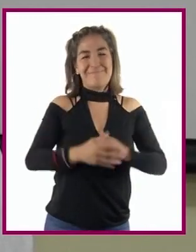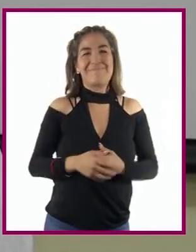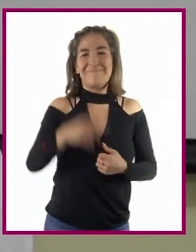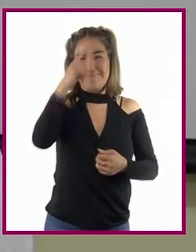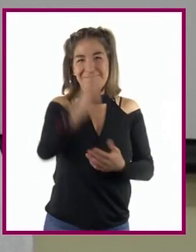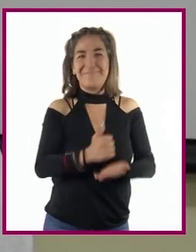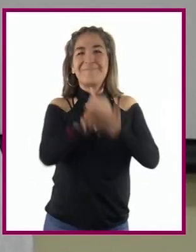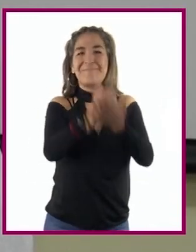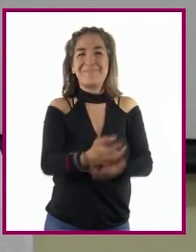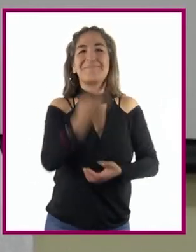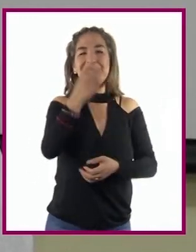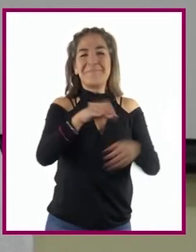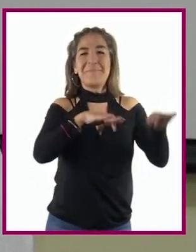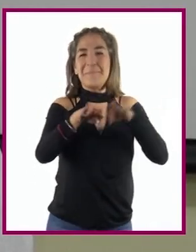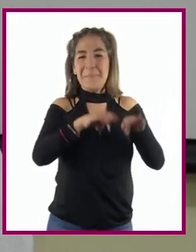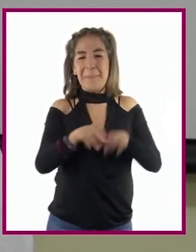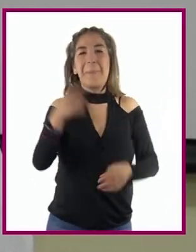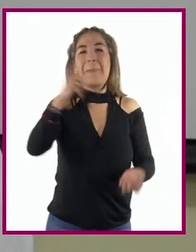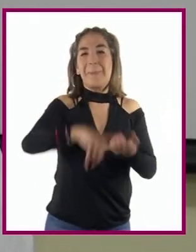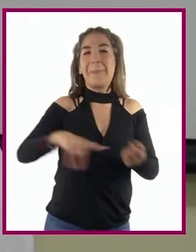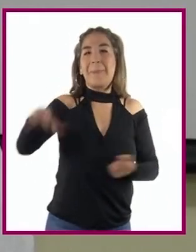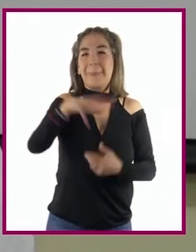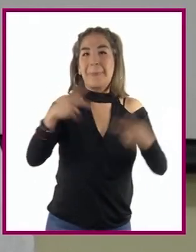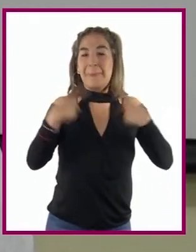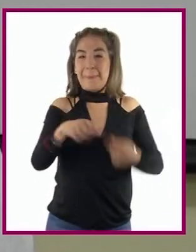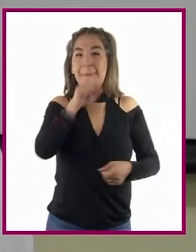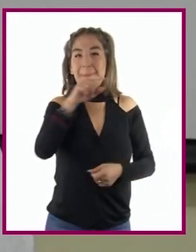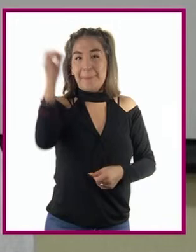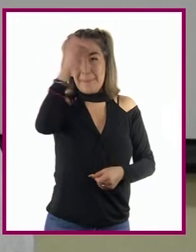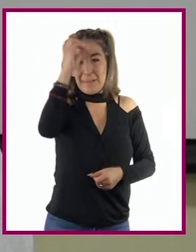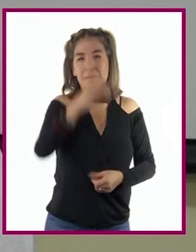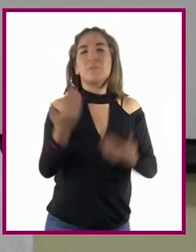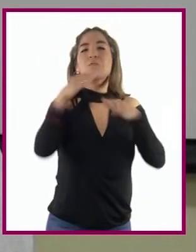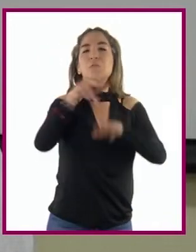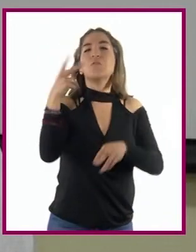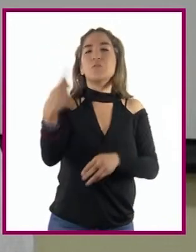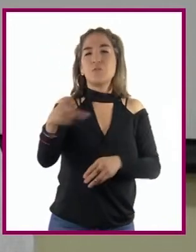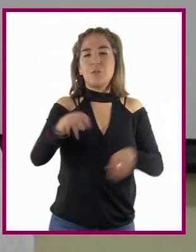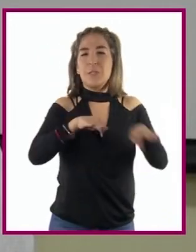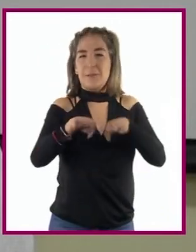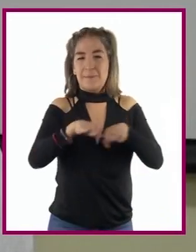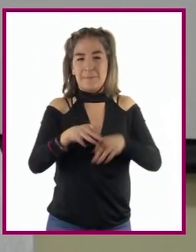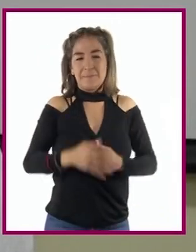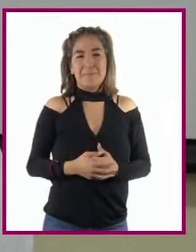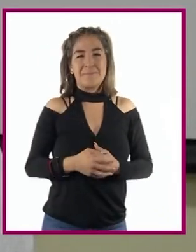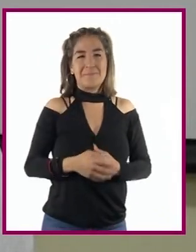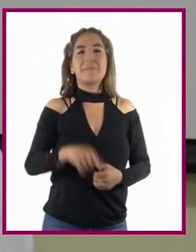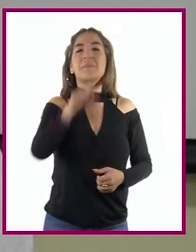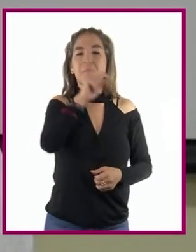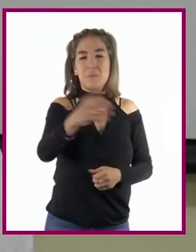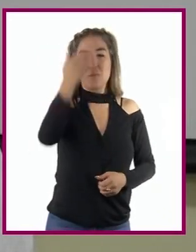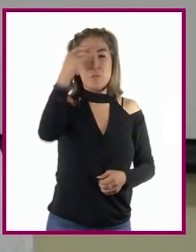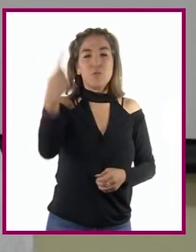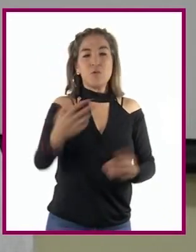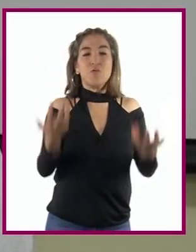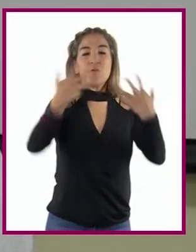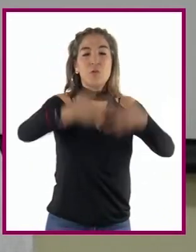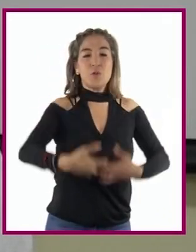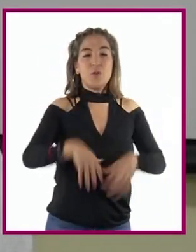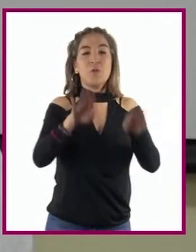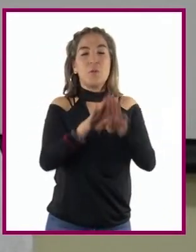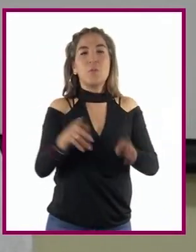ayudará a conocer el trabajo de ellos y así opinar sobre lo que hacen. Además, conocer las funciones de cada uno de